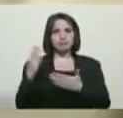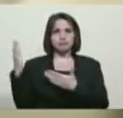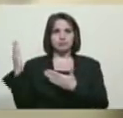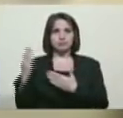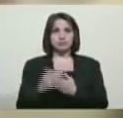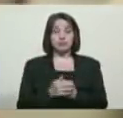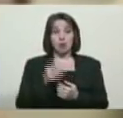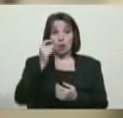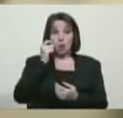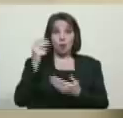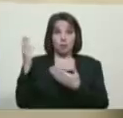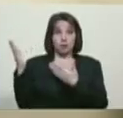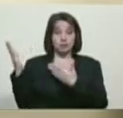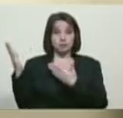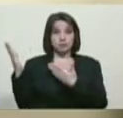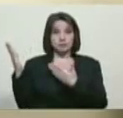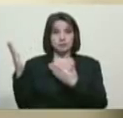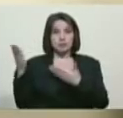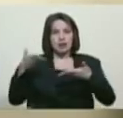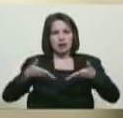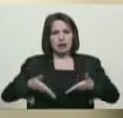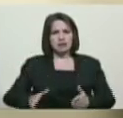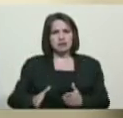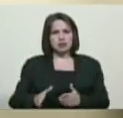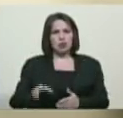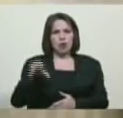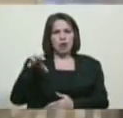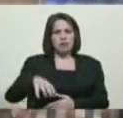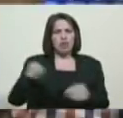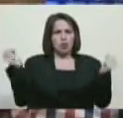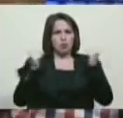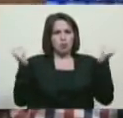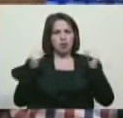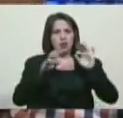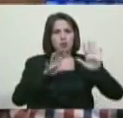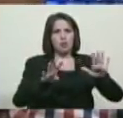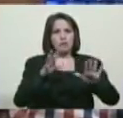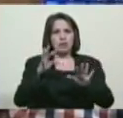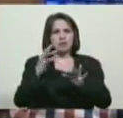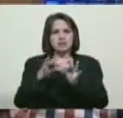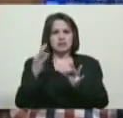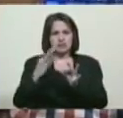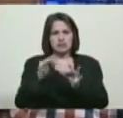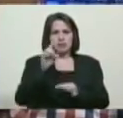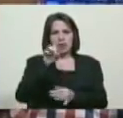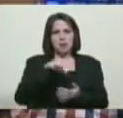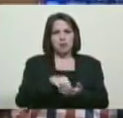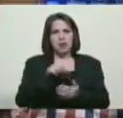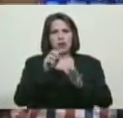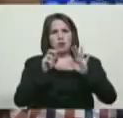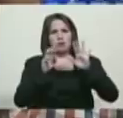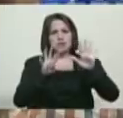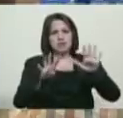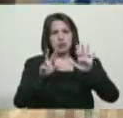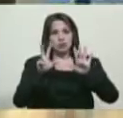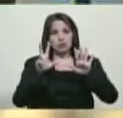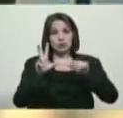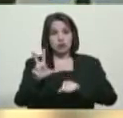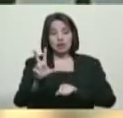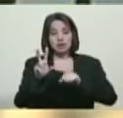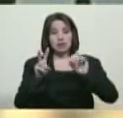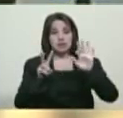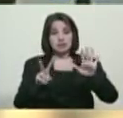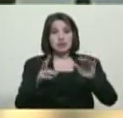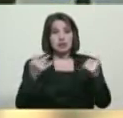Alí Rodríguez Araque, nacido en el estado Mérida el 9 de septiembre del año 1937, fue un